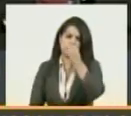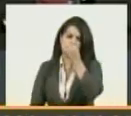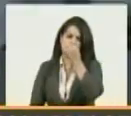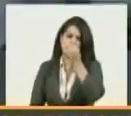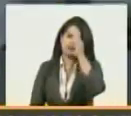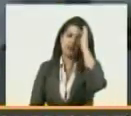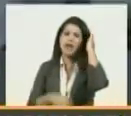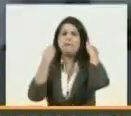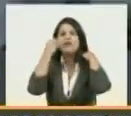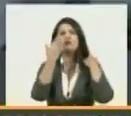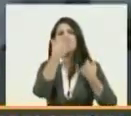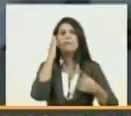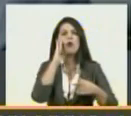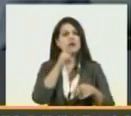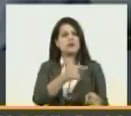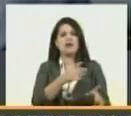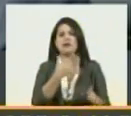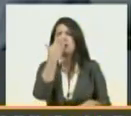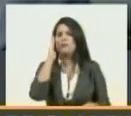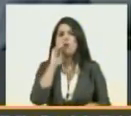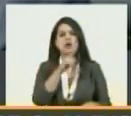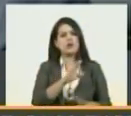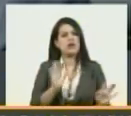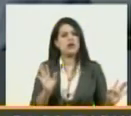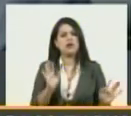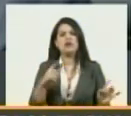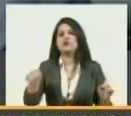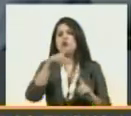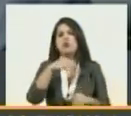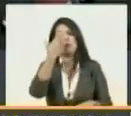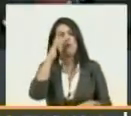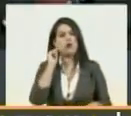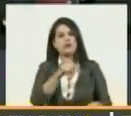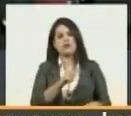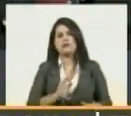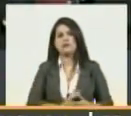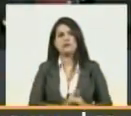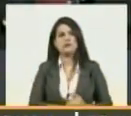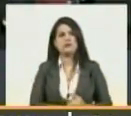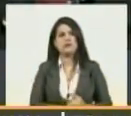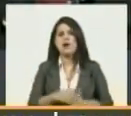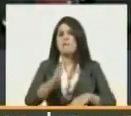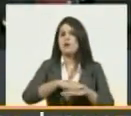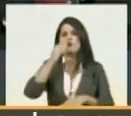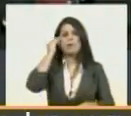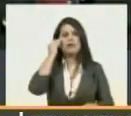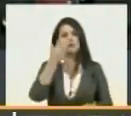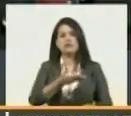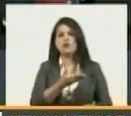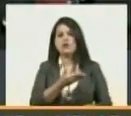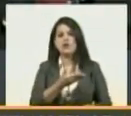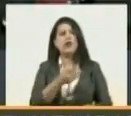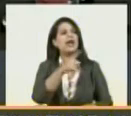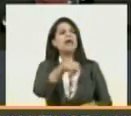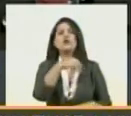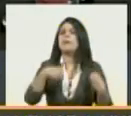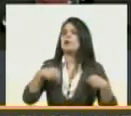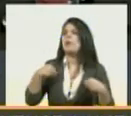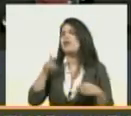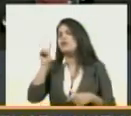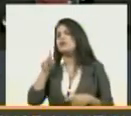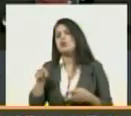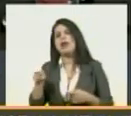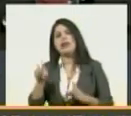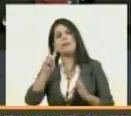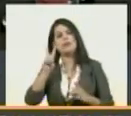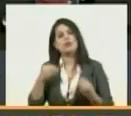Esa hipocresía con la que están actuando los deja muy mal parados. Porque no es posible decir que están preocupados por Venezuela